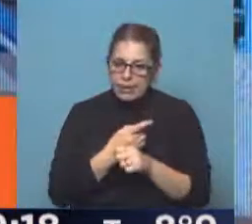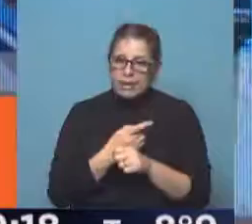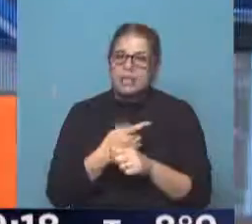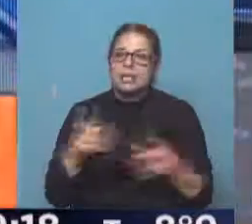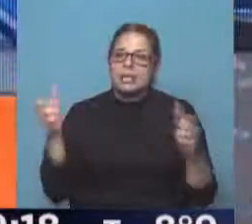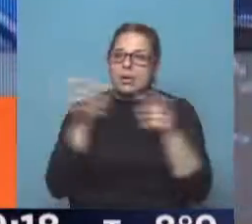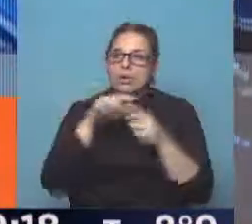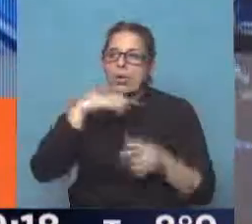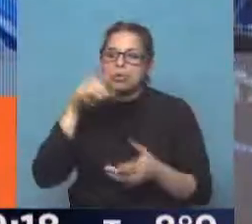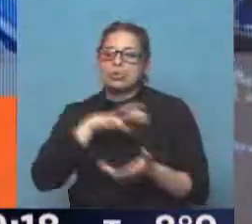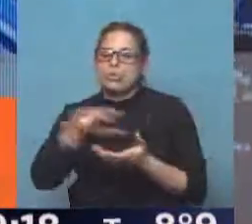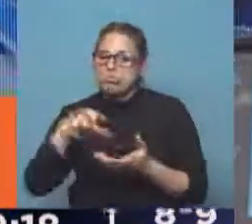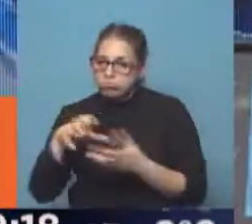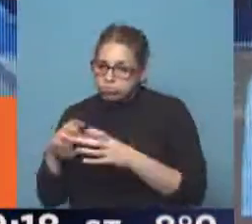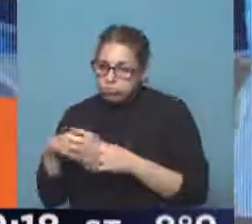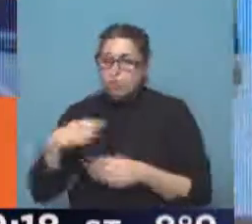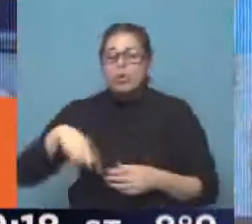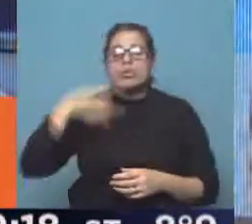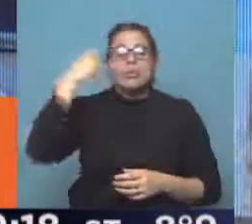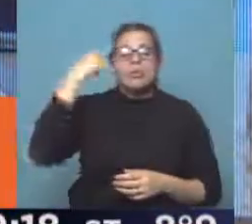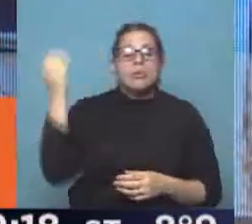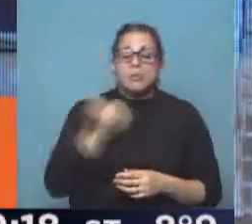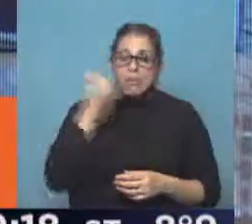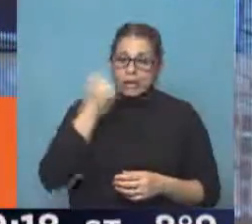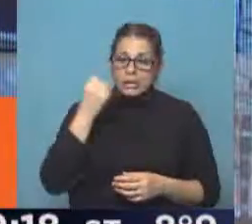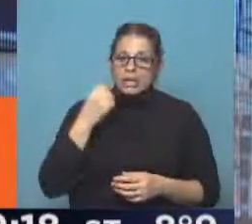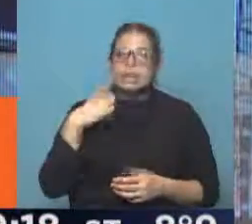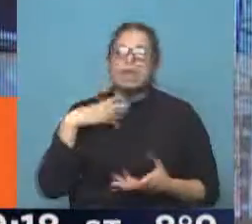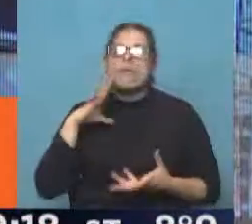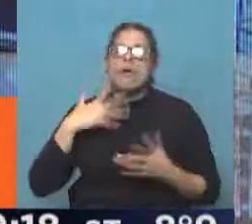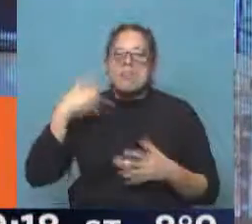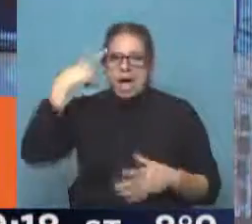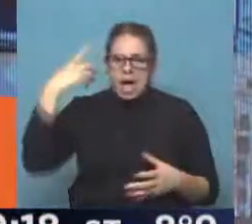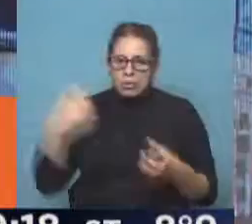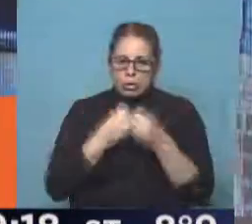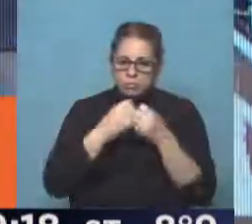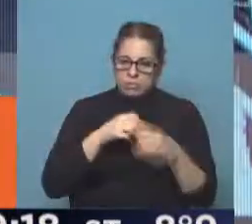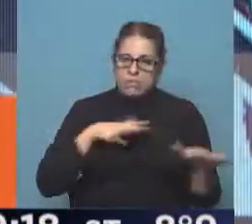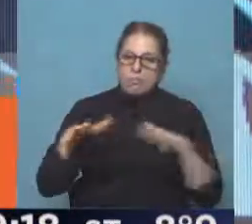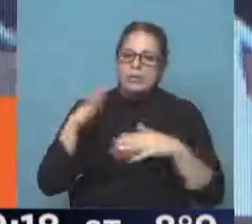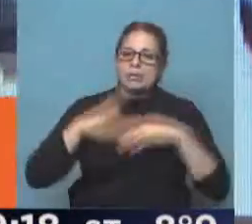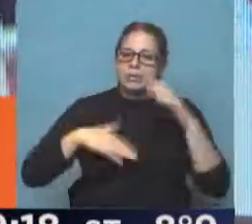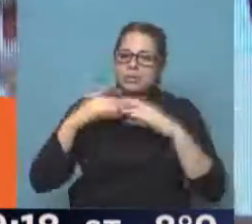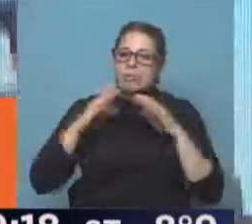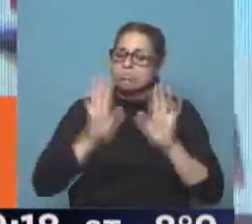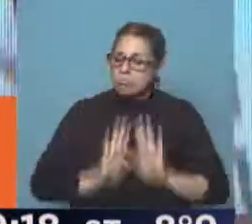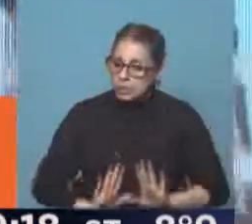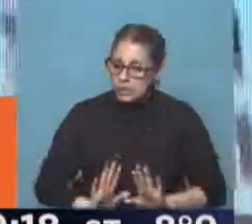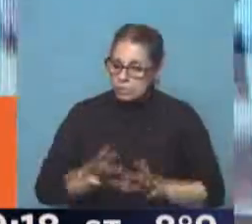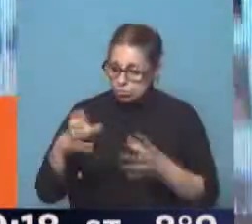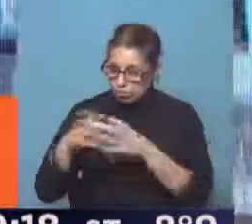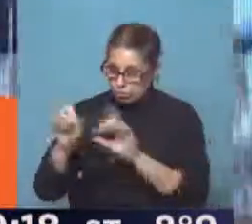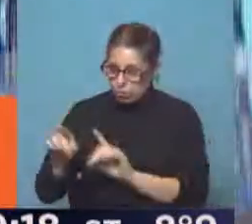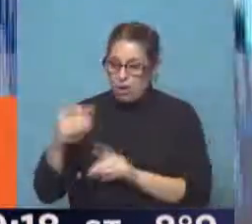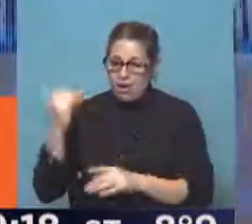parece muy importante, como te decía, ¿no? Encontrar consensos entre el movimiento obrero organizado, que